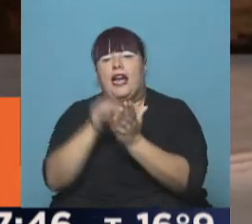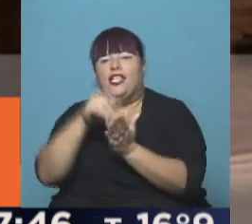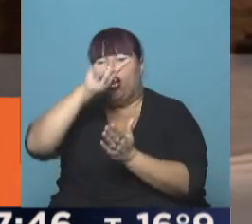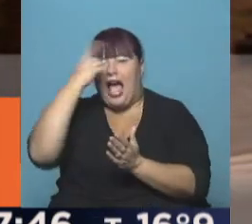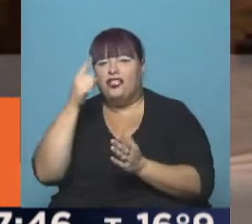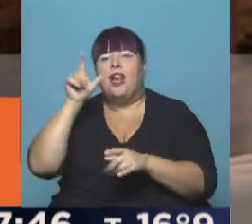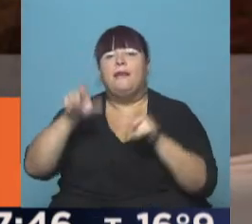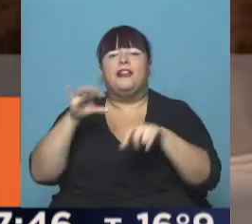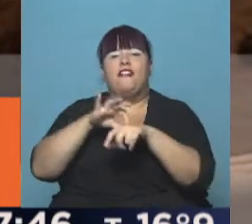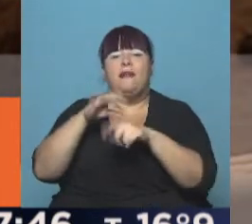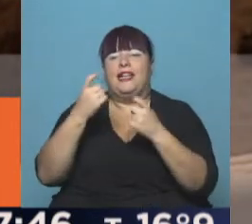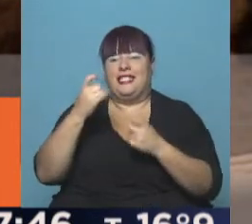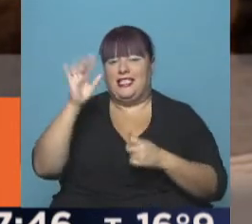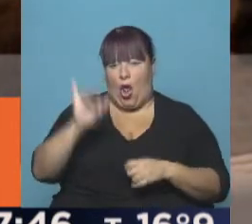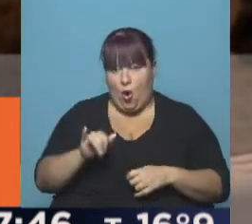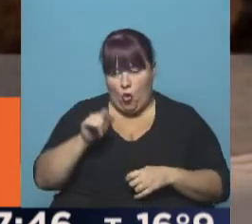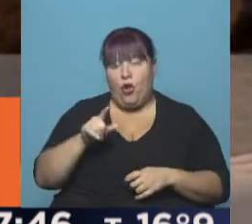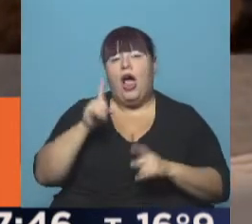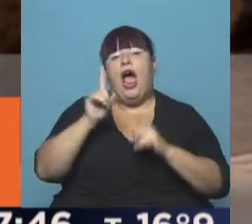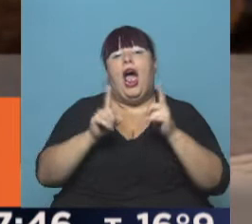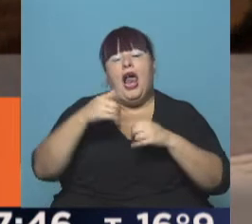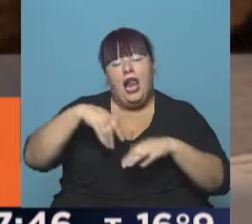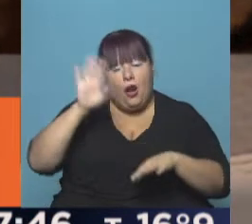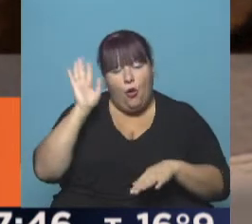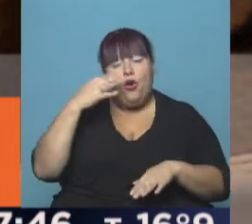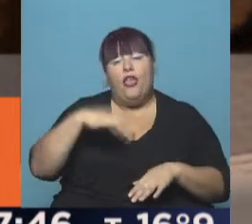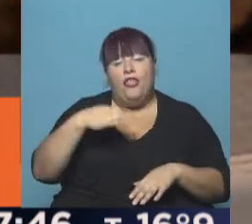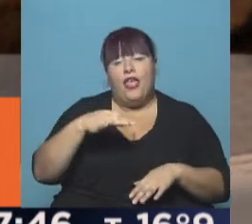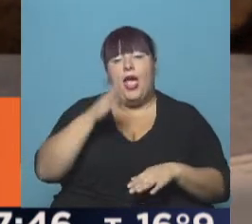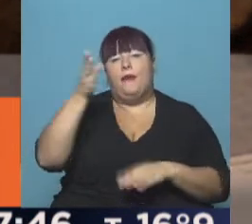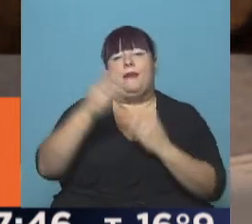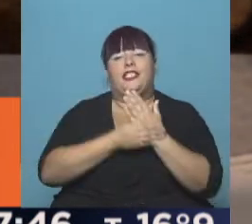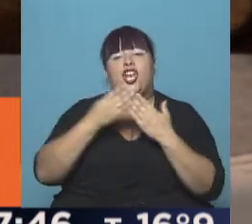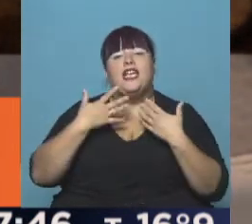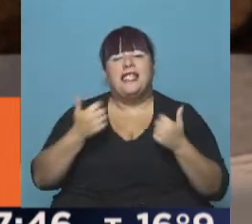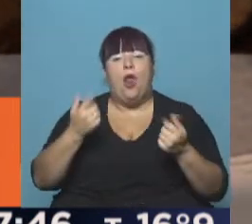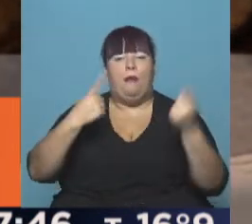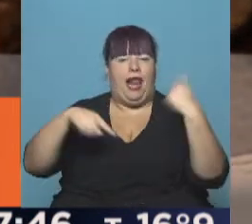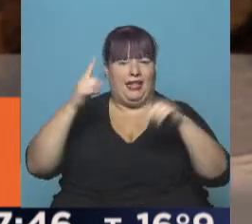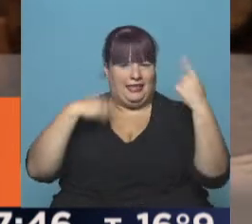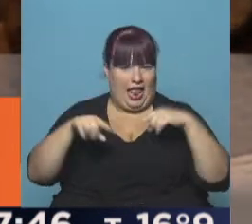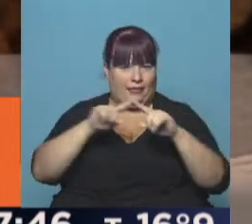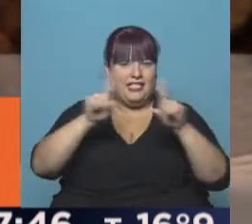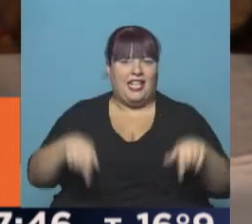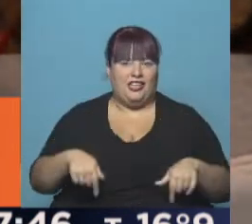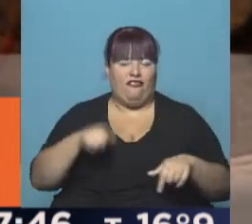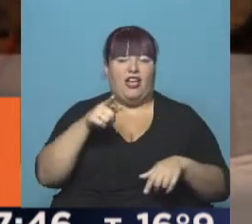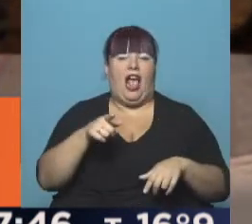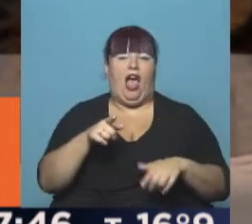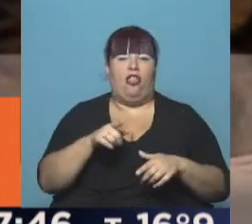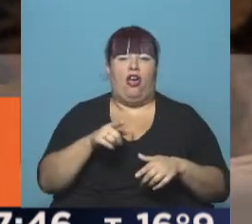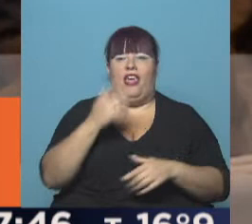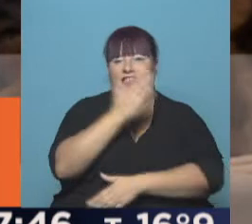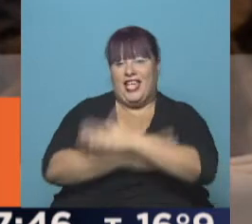de electrodependientes donde los nuevos casos tendrán que ir ante el Ministerio de Salud para tramitar el certificado